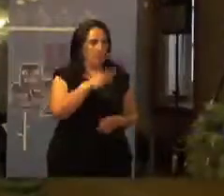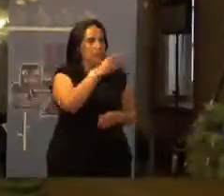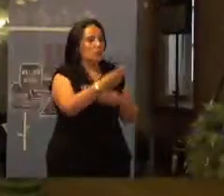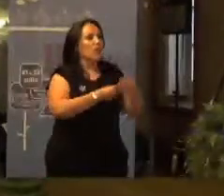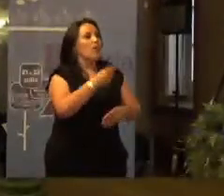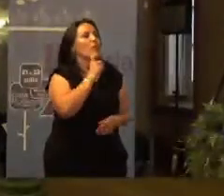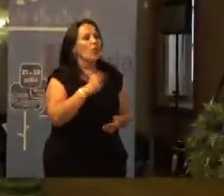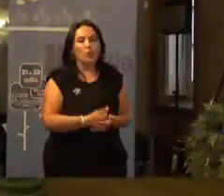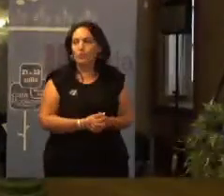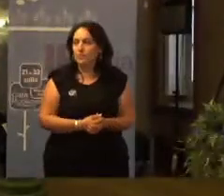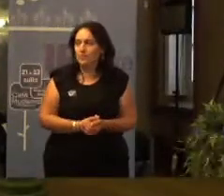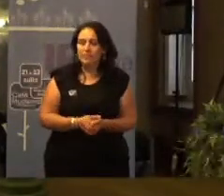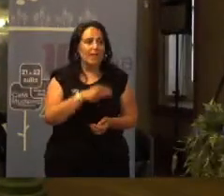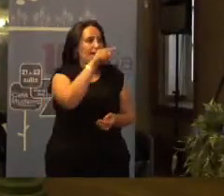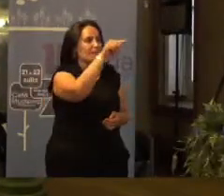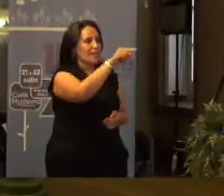A quen preguntan?